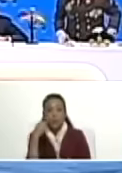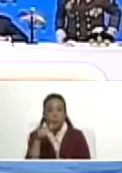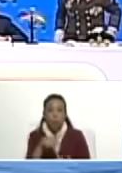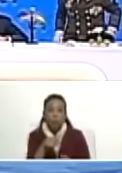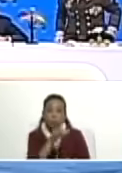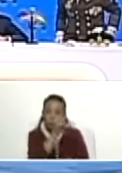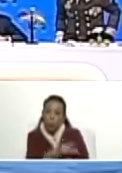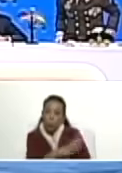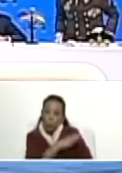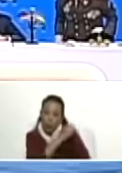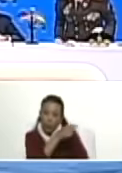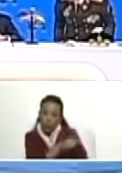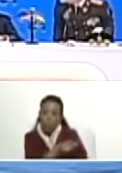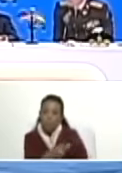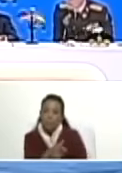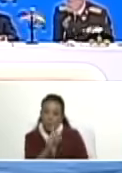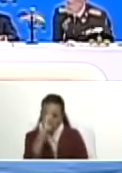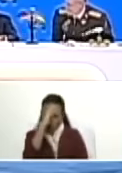general,